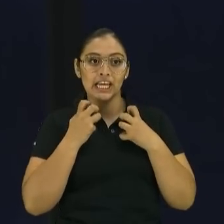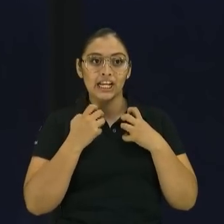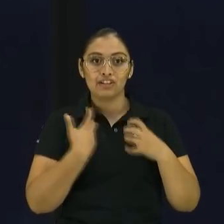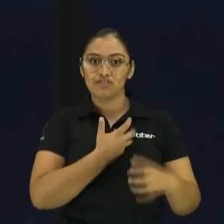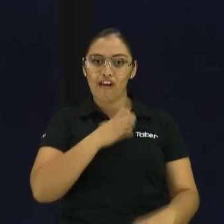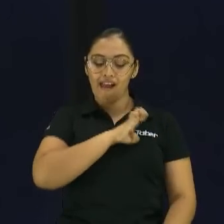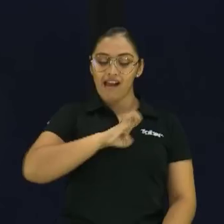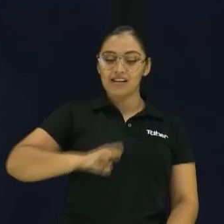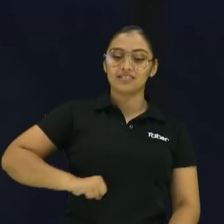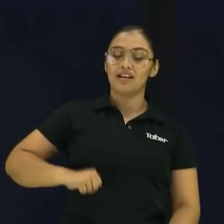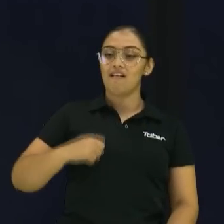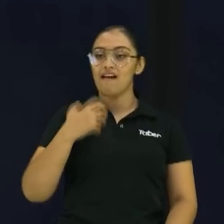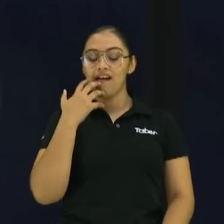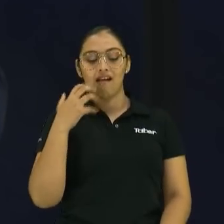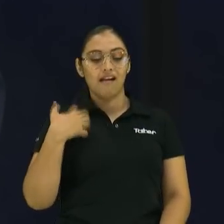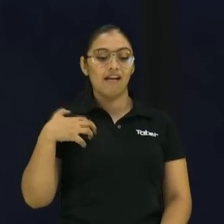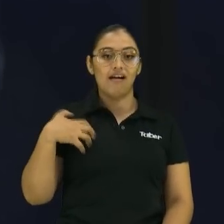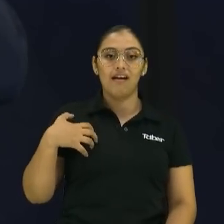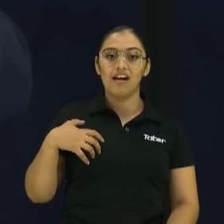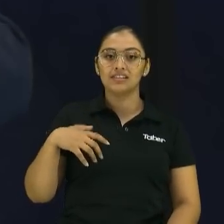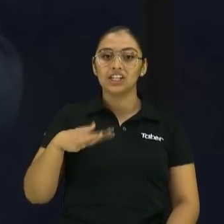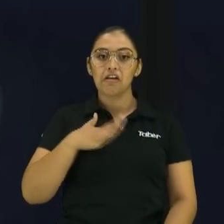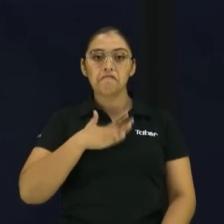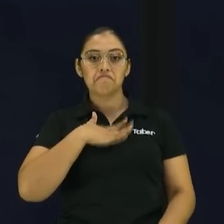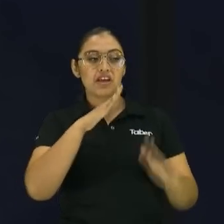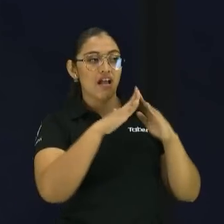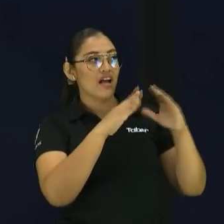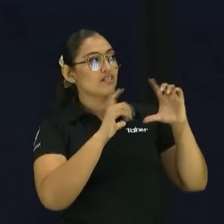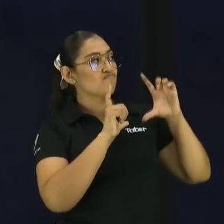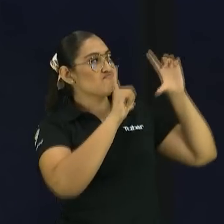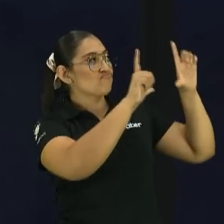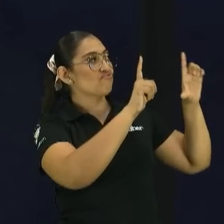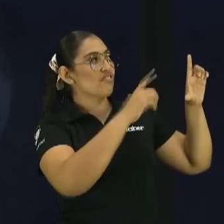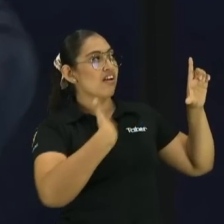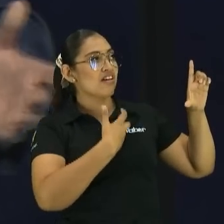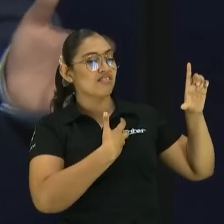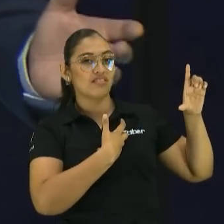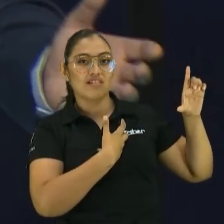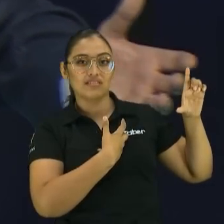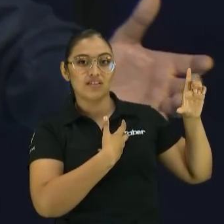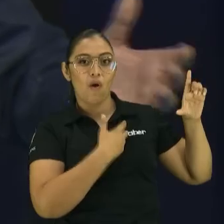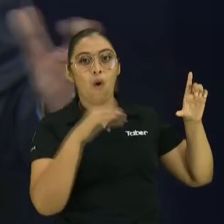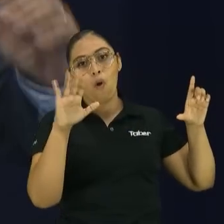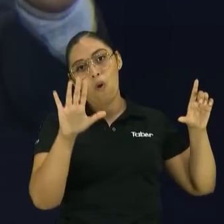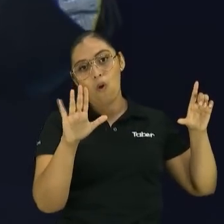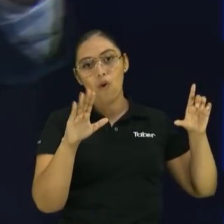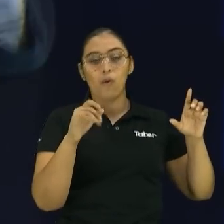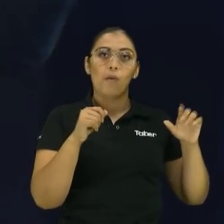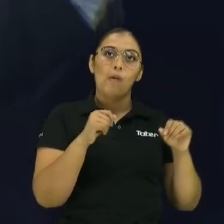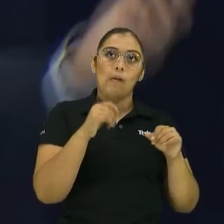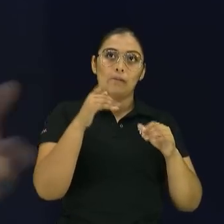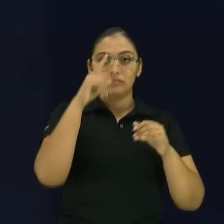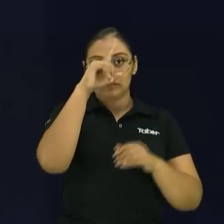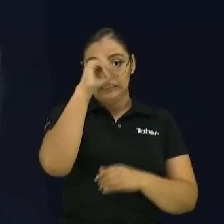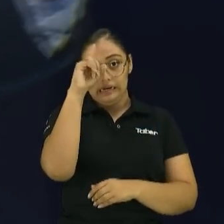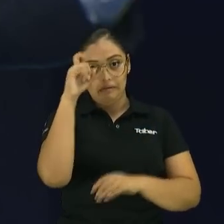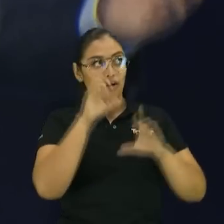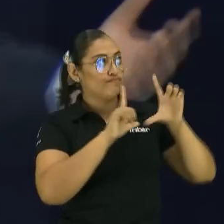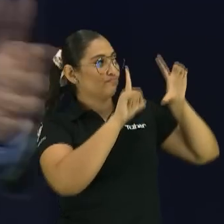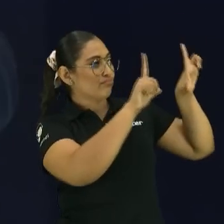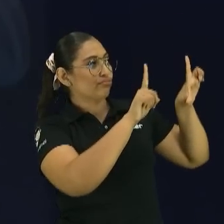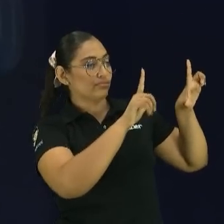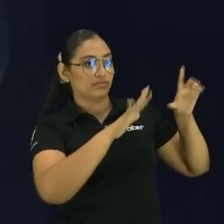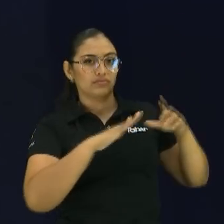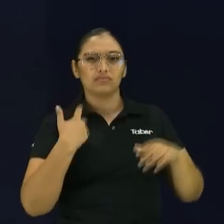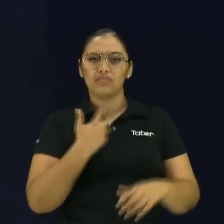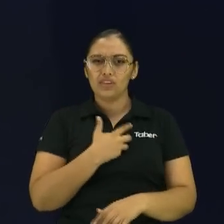poderlo colgar ya sea para impresionar o para adornar o para llenar Nuestra oficina pero pasaron los años después de recibir esos reconocimientos y